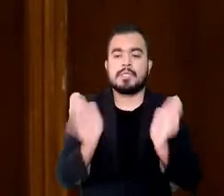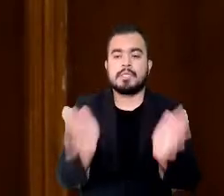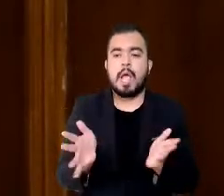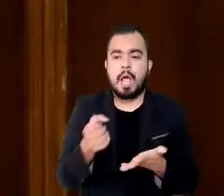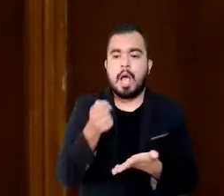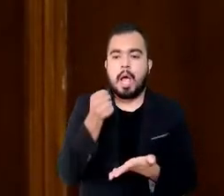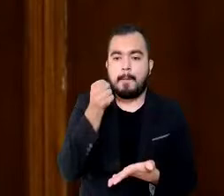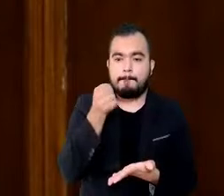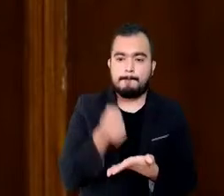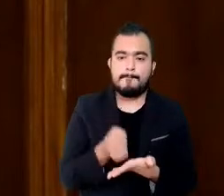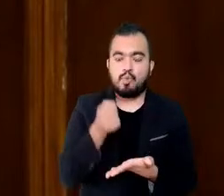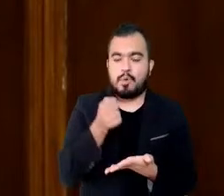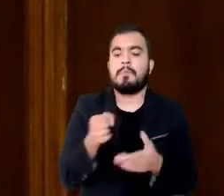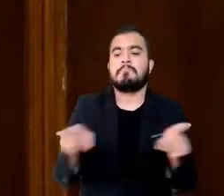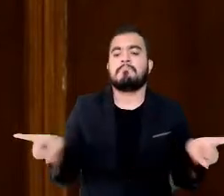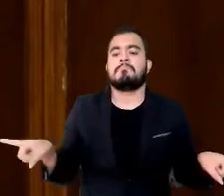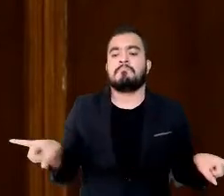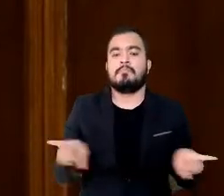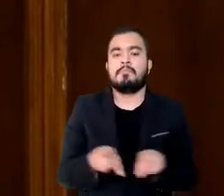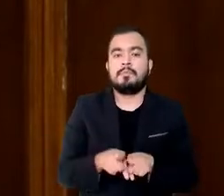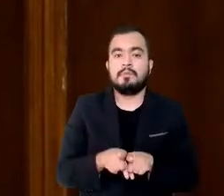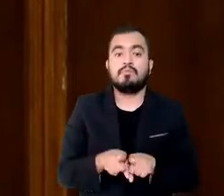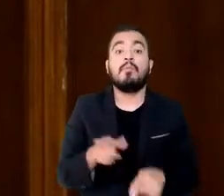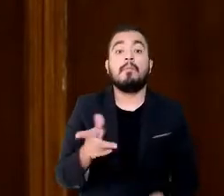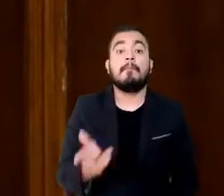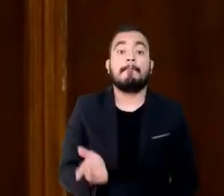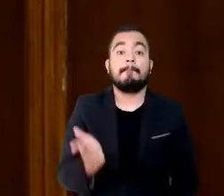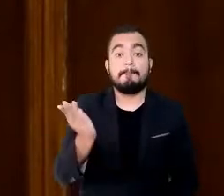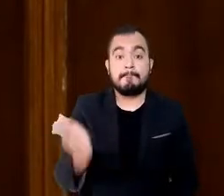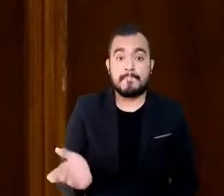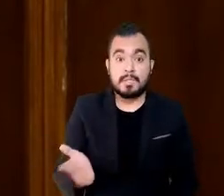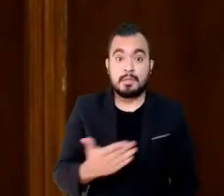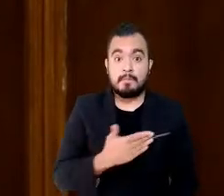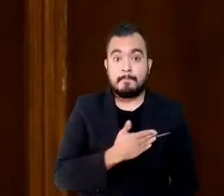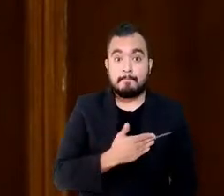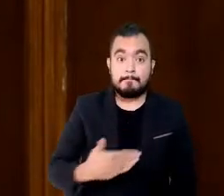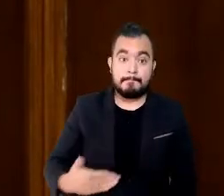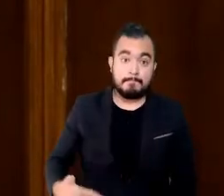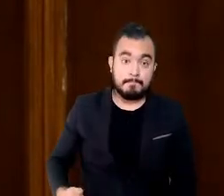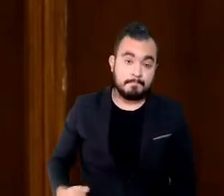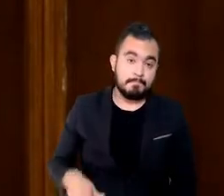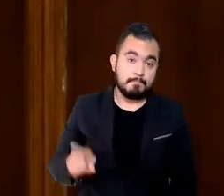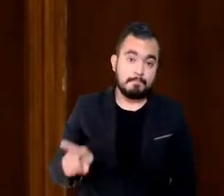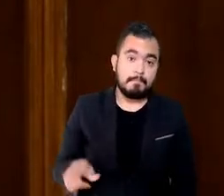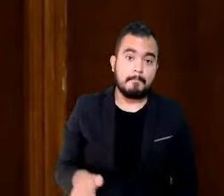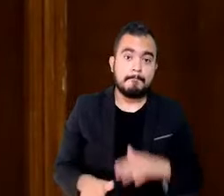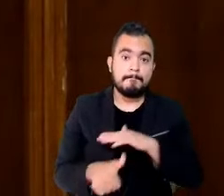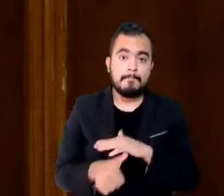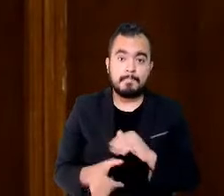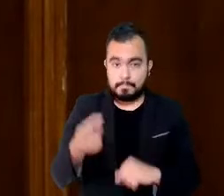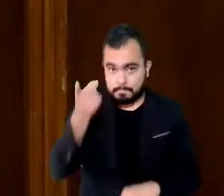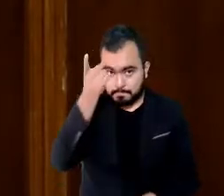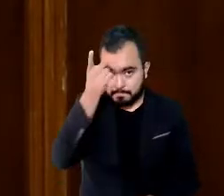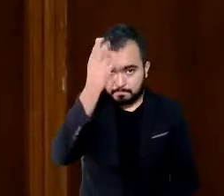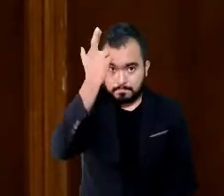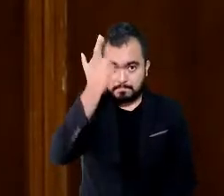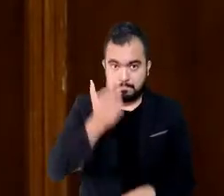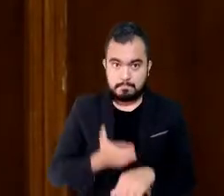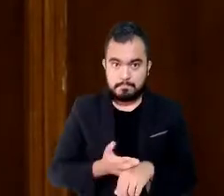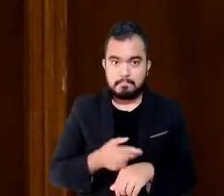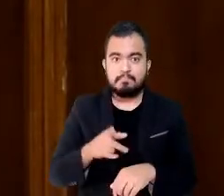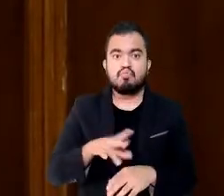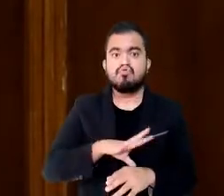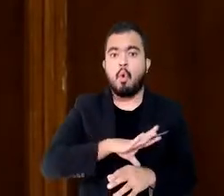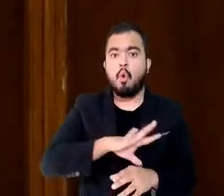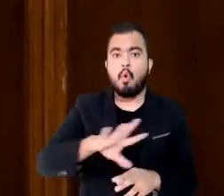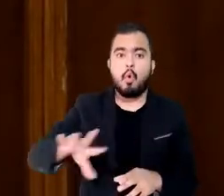en sus términos, y solicito a la presidencia de la mesa directiva que se incluya